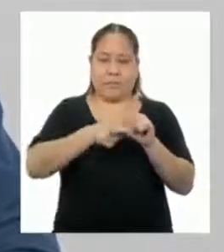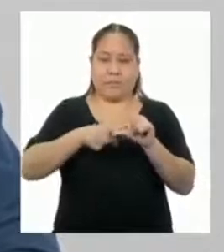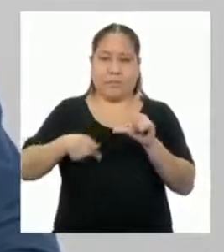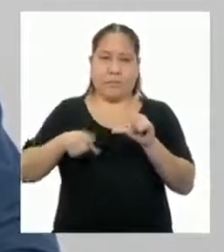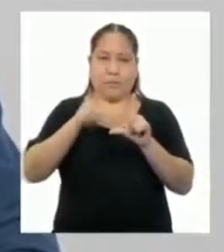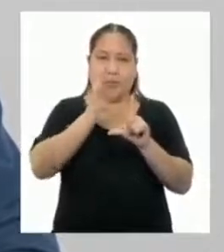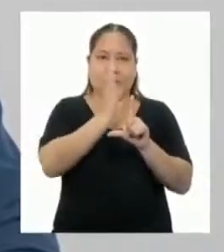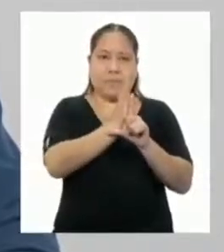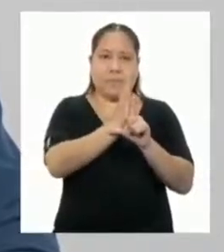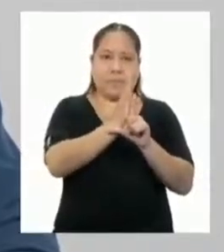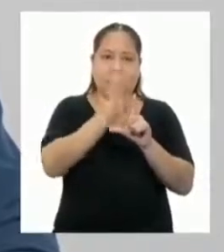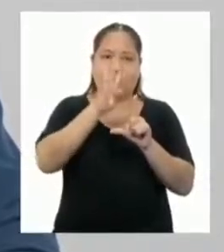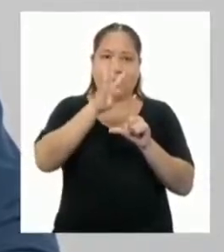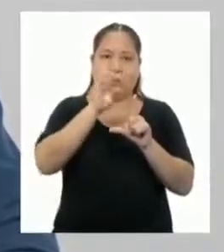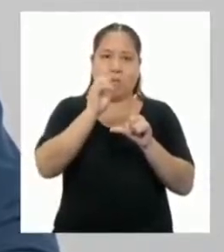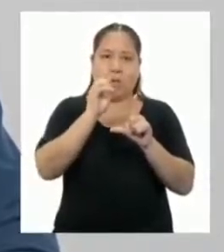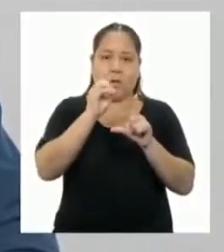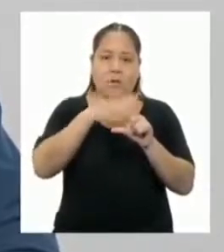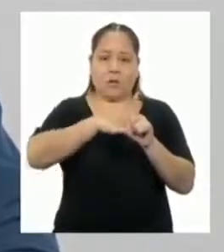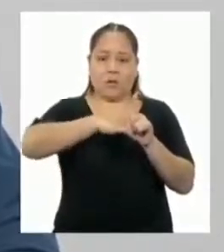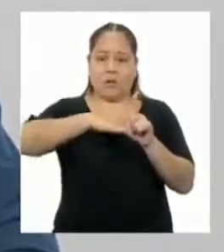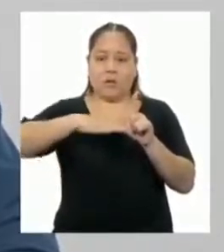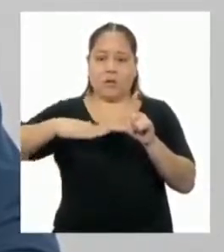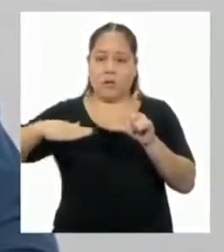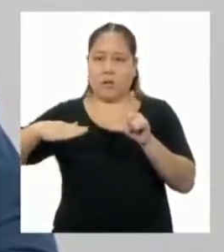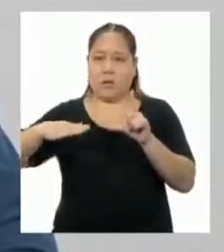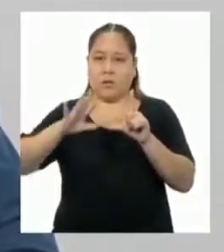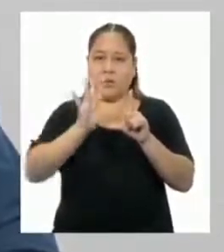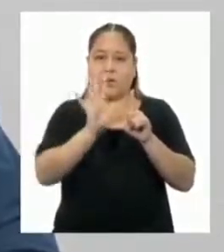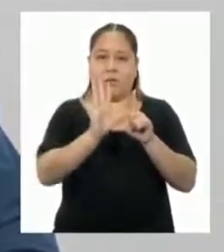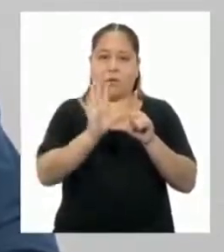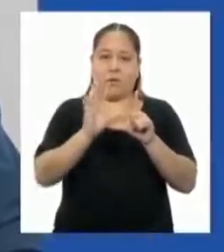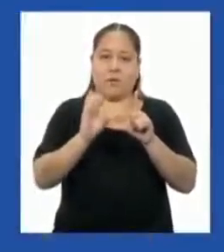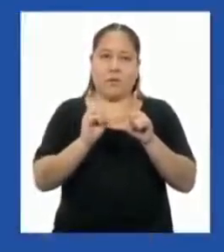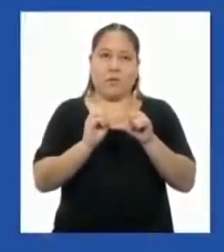40 centímetros y las aristas básicas deben medir